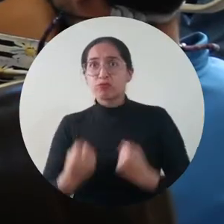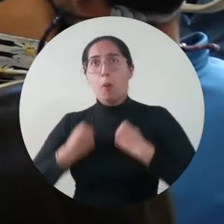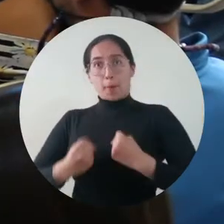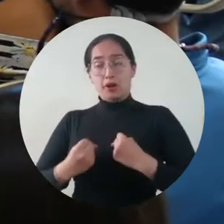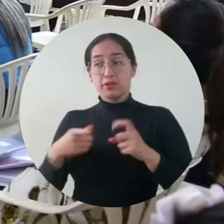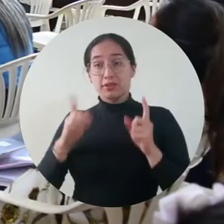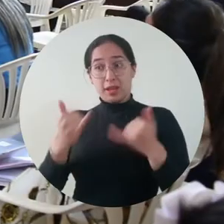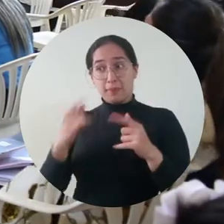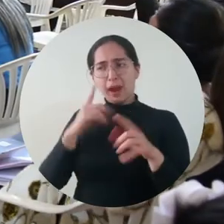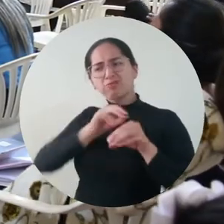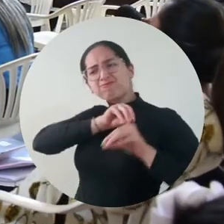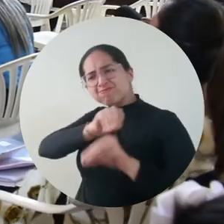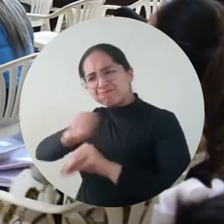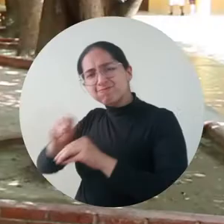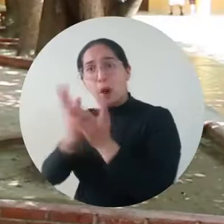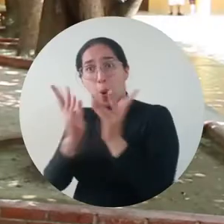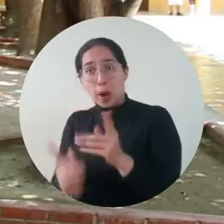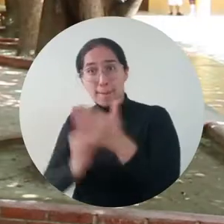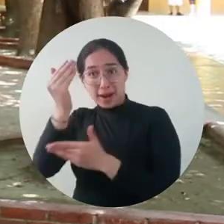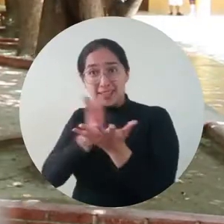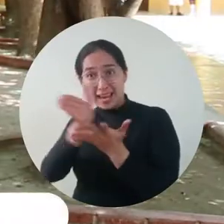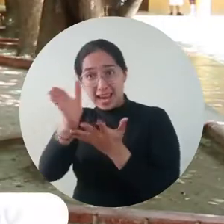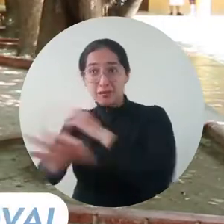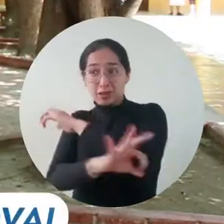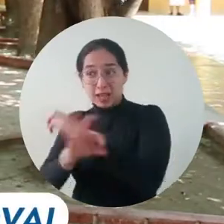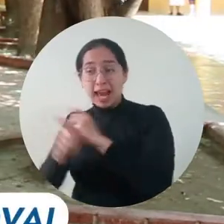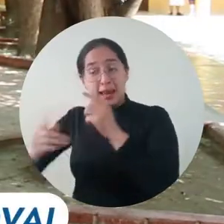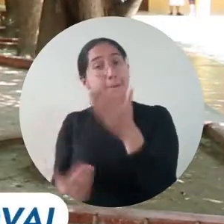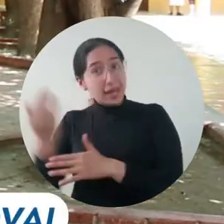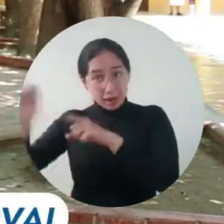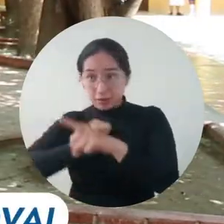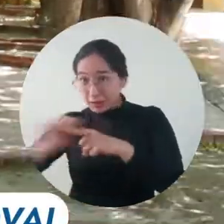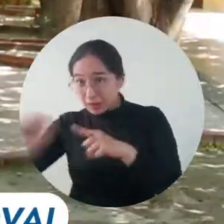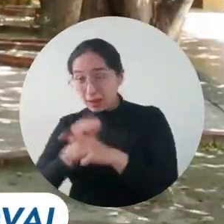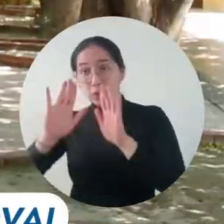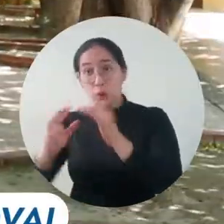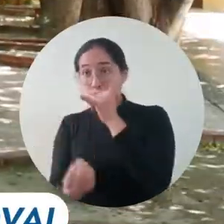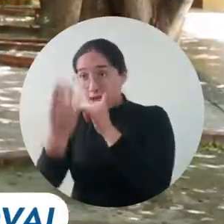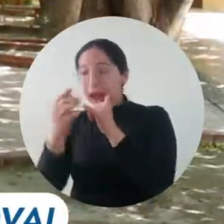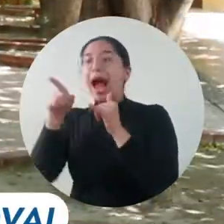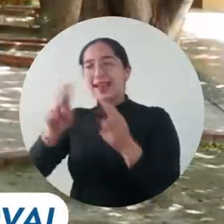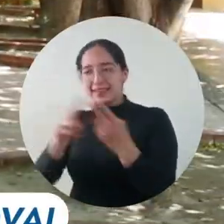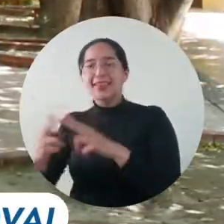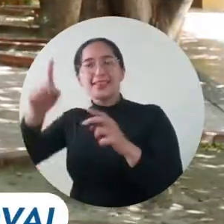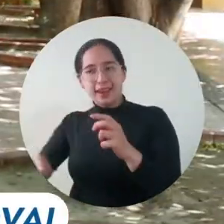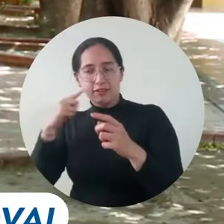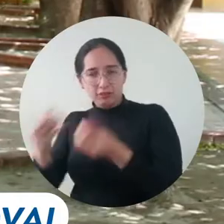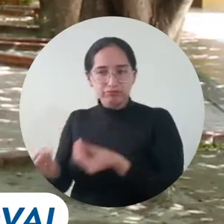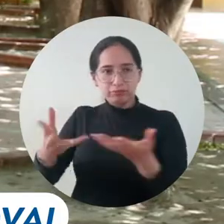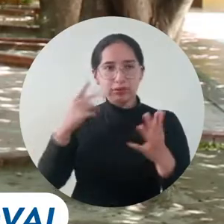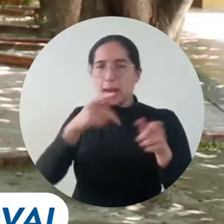Hemos iniciado con la formación de estudiantes que inician sus prácticas pedagógicas, dando continuidad a